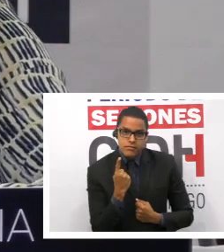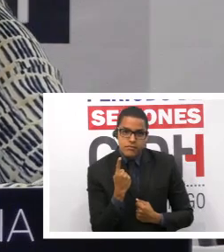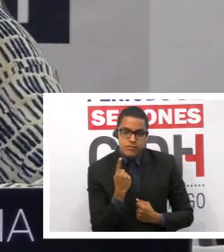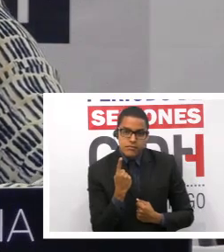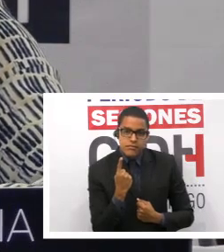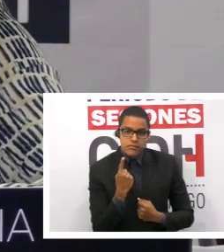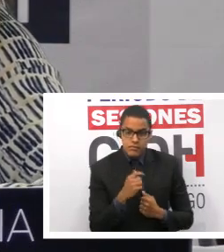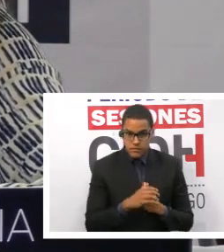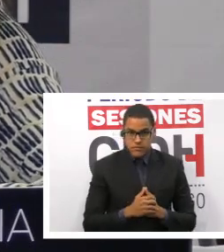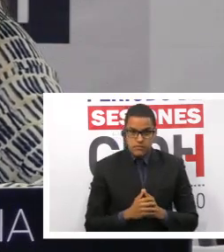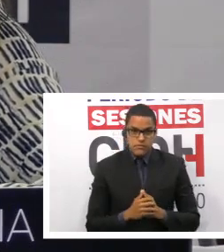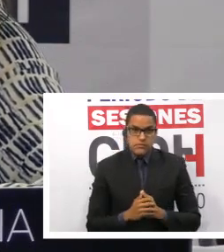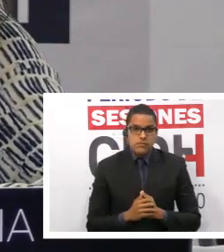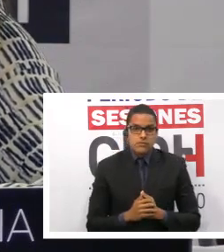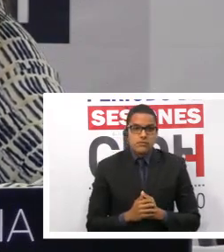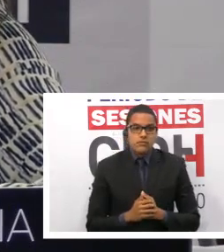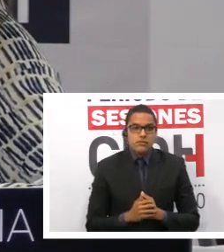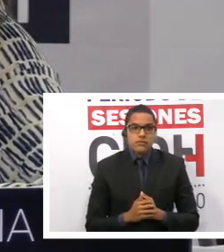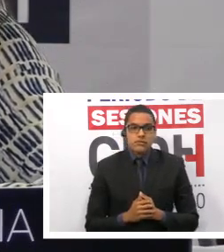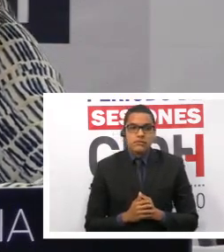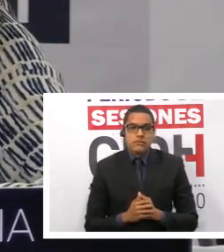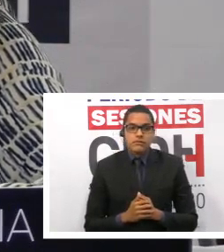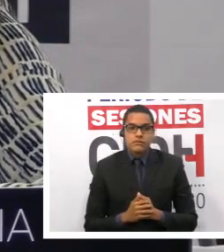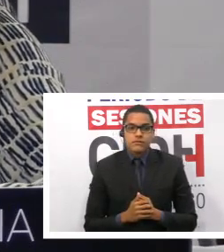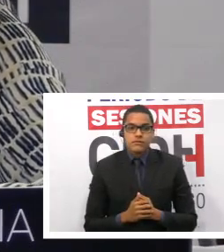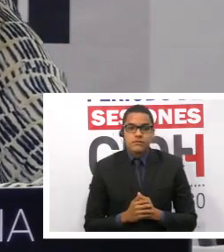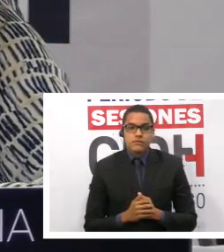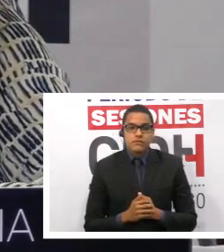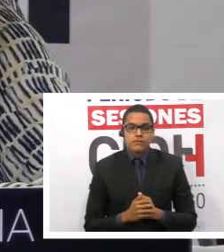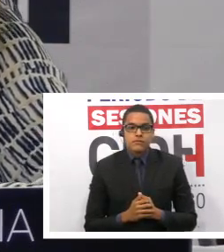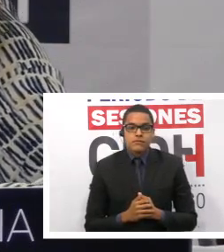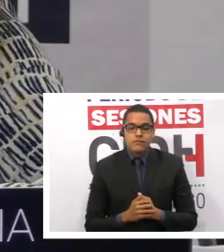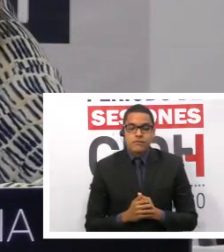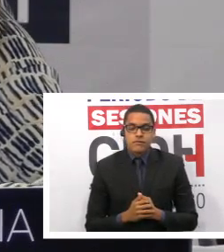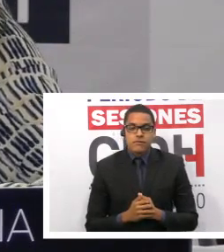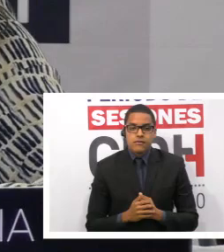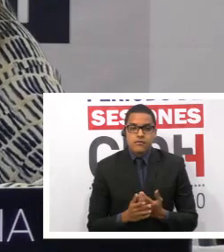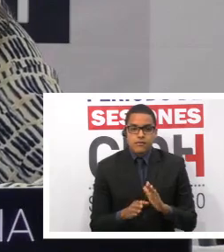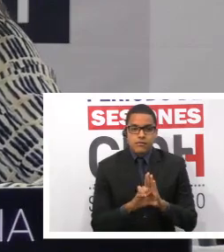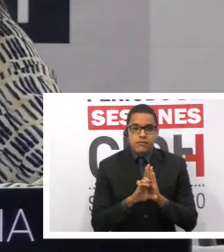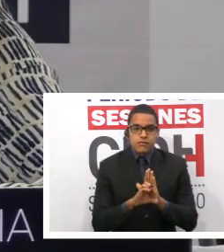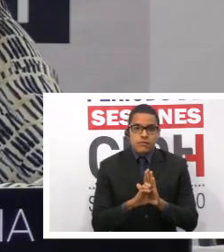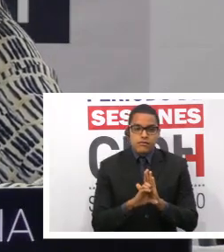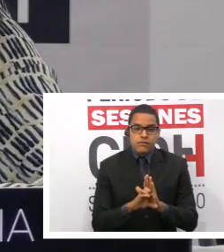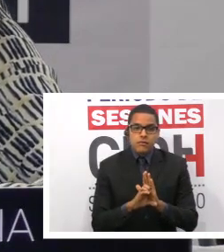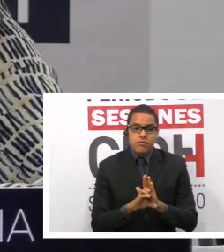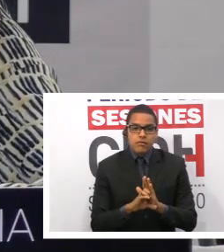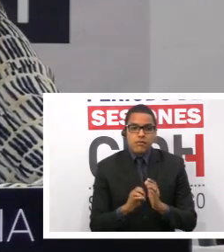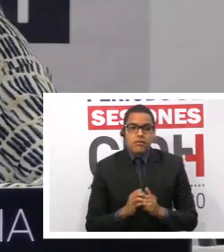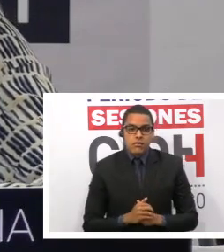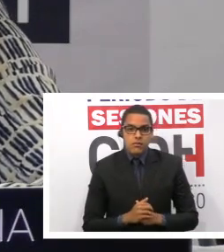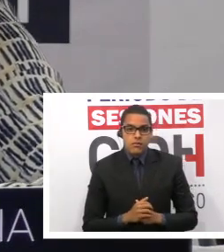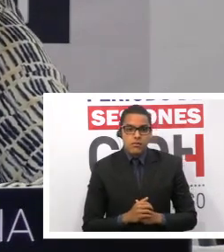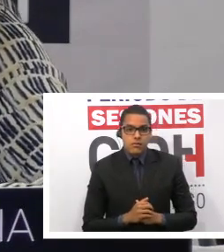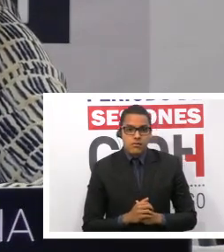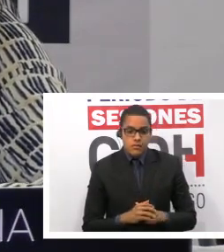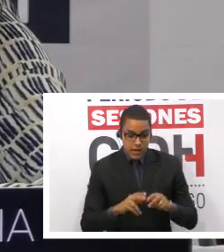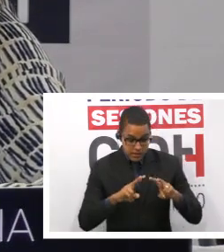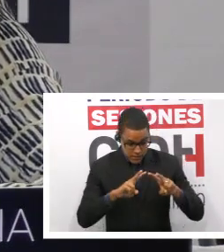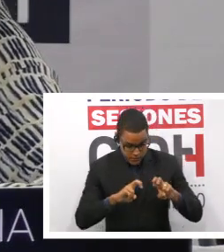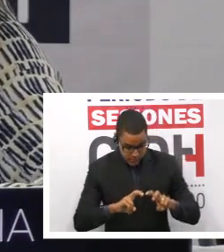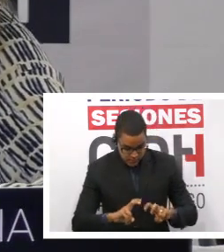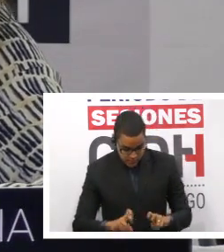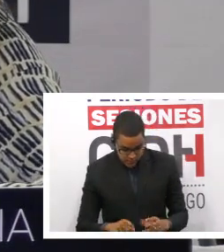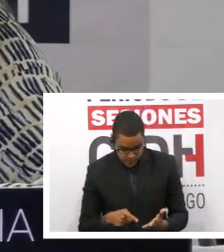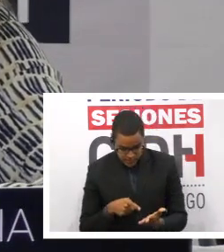tiene como marca la utilización la feminización o sea por detrás de las estadísticas hay personas